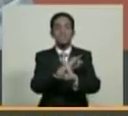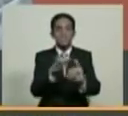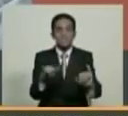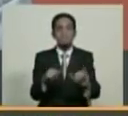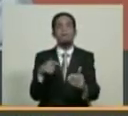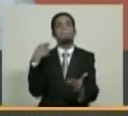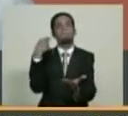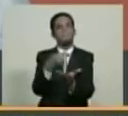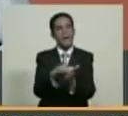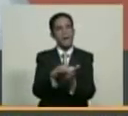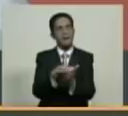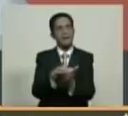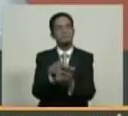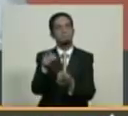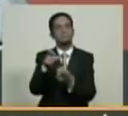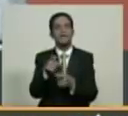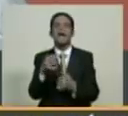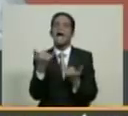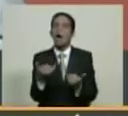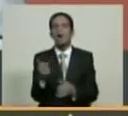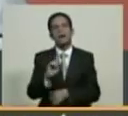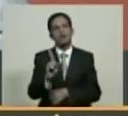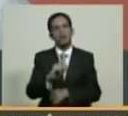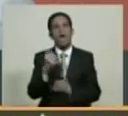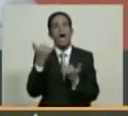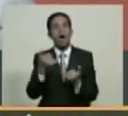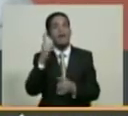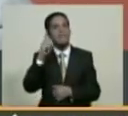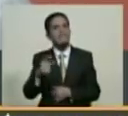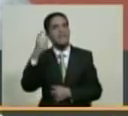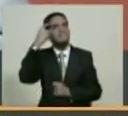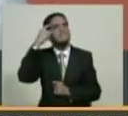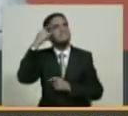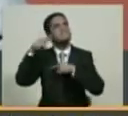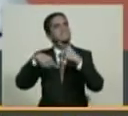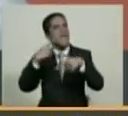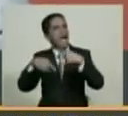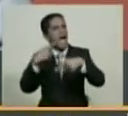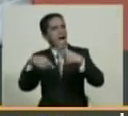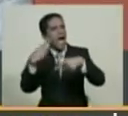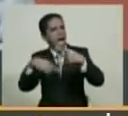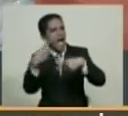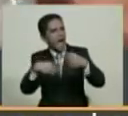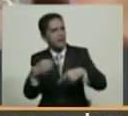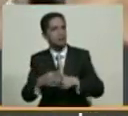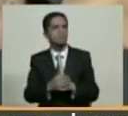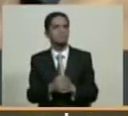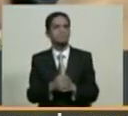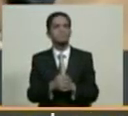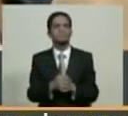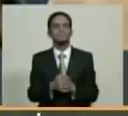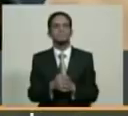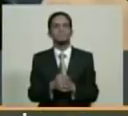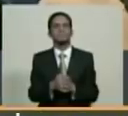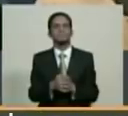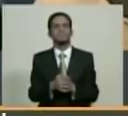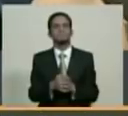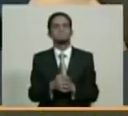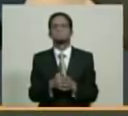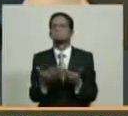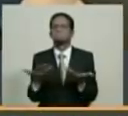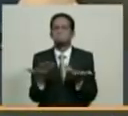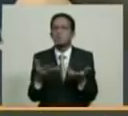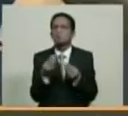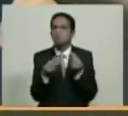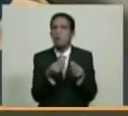van a hacer declaraciones diarias de impuestos sobre la renta del 1% de los ingresos que obtengan brutos todos los días. ¿Cuál es el procedimiento?